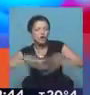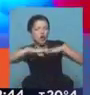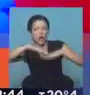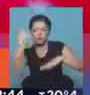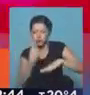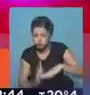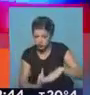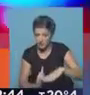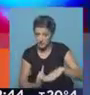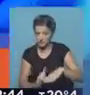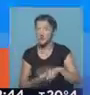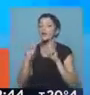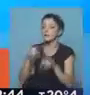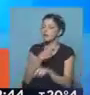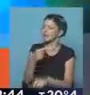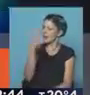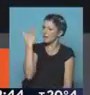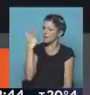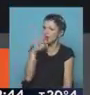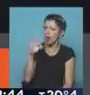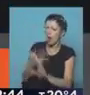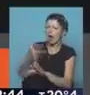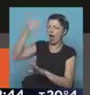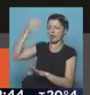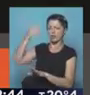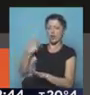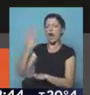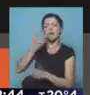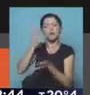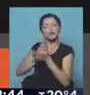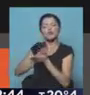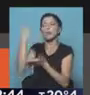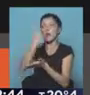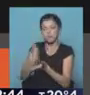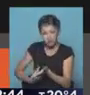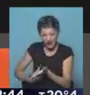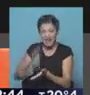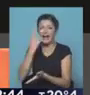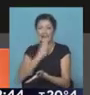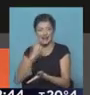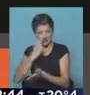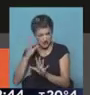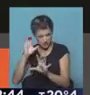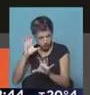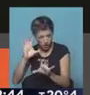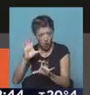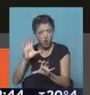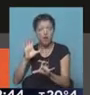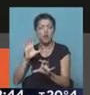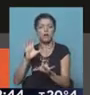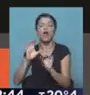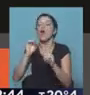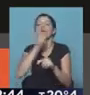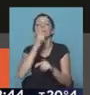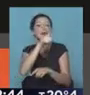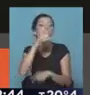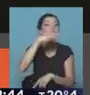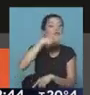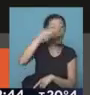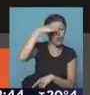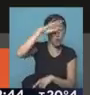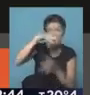los huracanes. Hablamos, creo que la semana pasada o la anterior, del impacto del huracán en Haití, cómo impactó de una manera en Haití y de otra manera, en la Florida o en Cuba, digamos, en